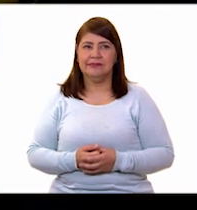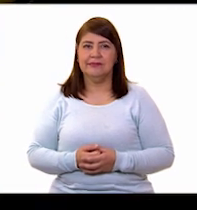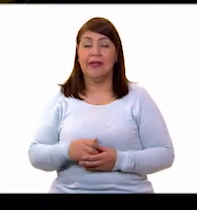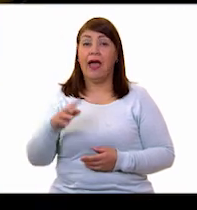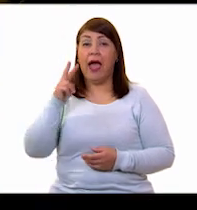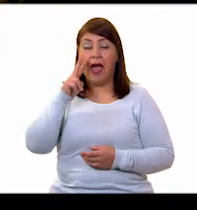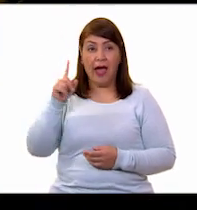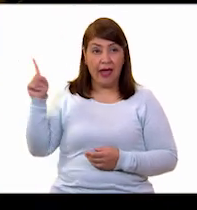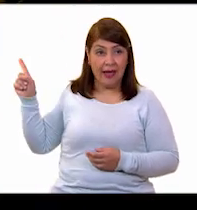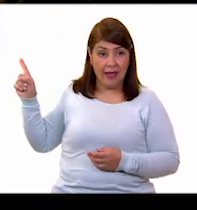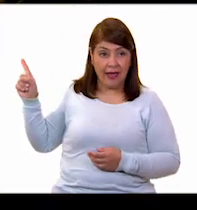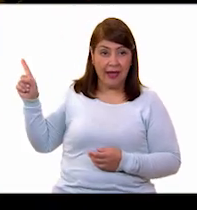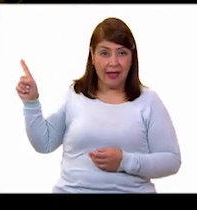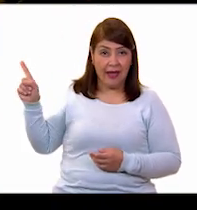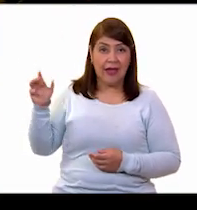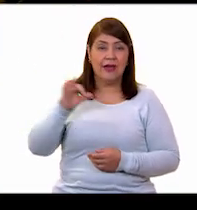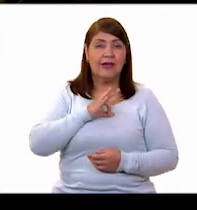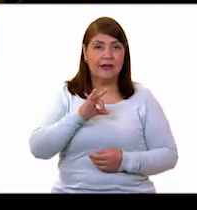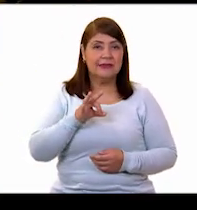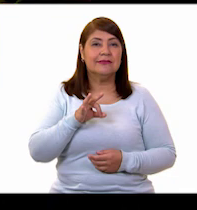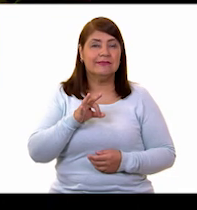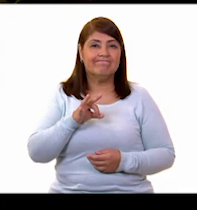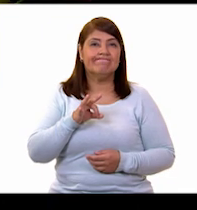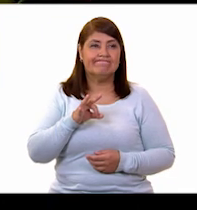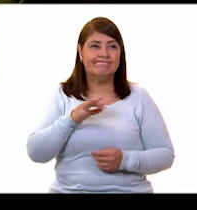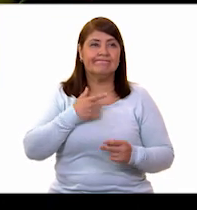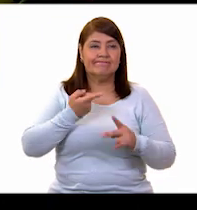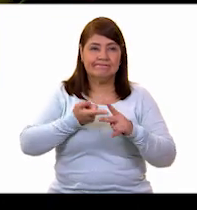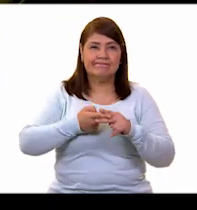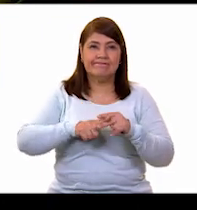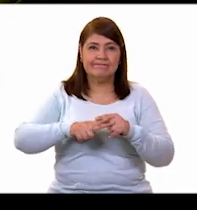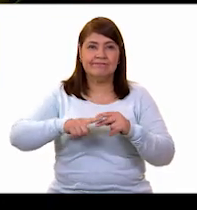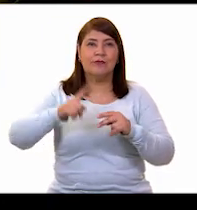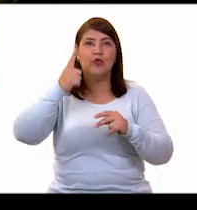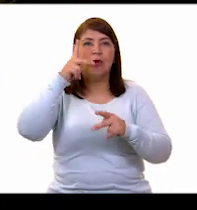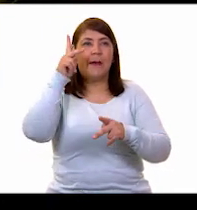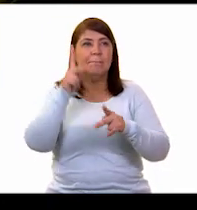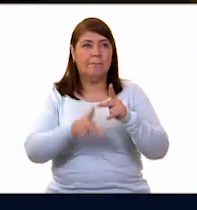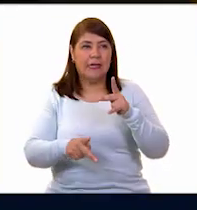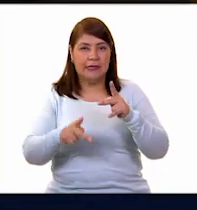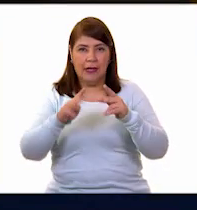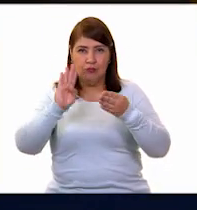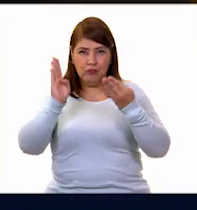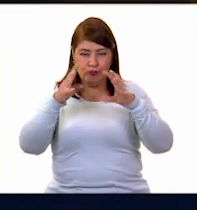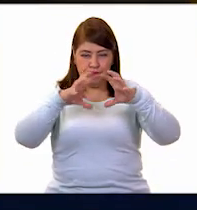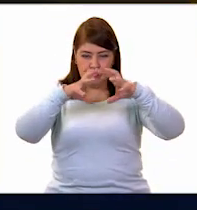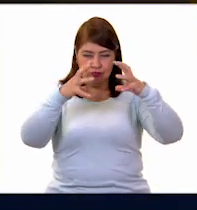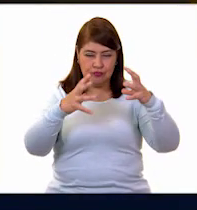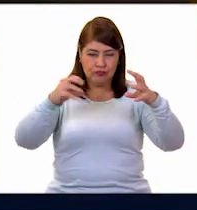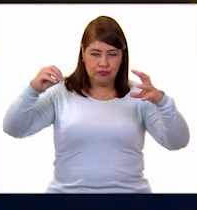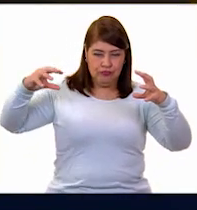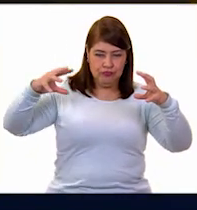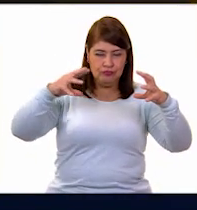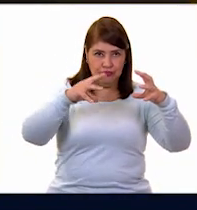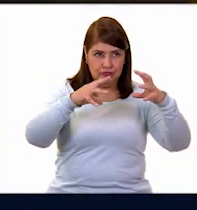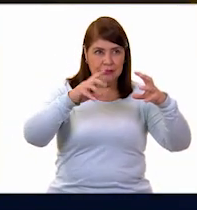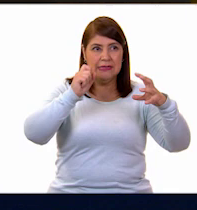Ah, ahí podemos ver que ya se está comenzando a alumbrar una parte de la Tierra y de la